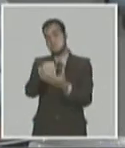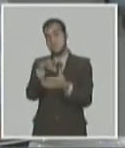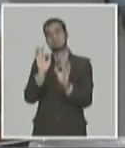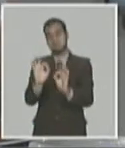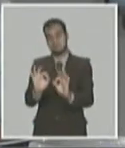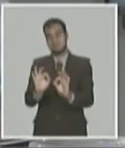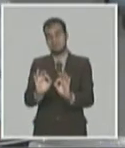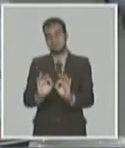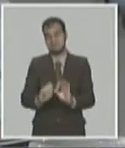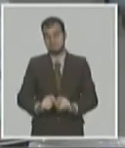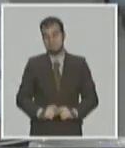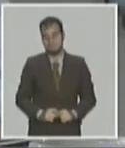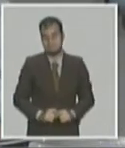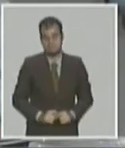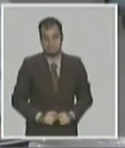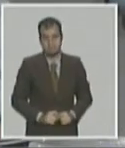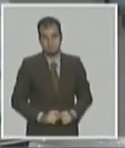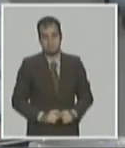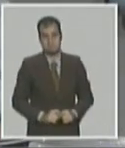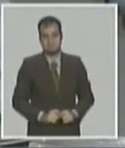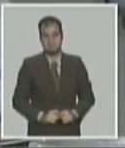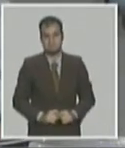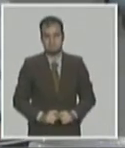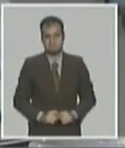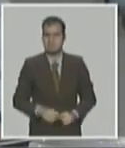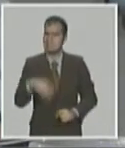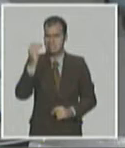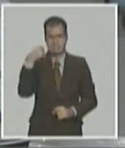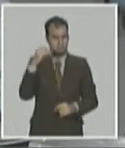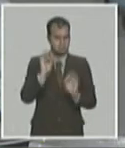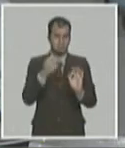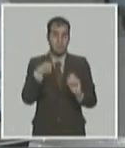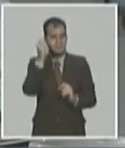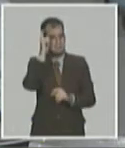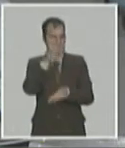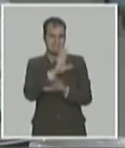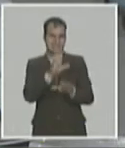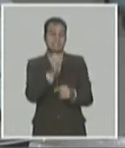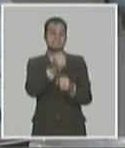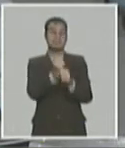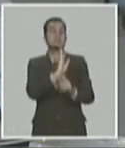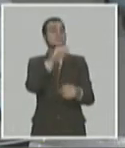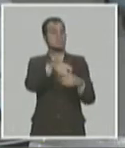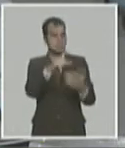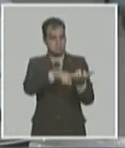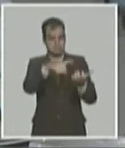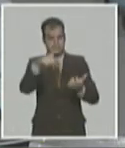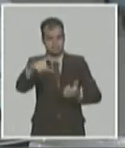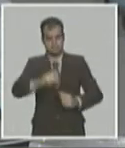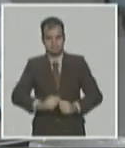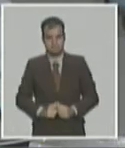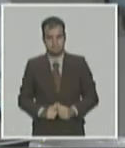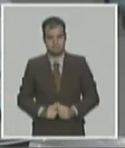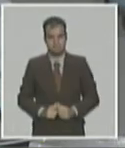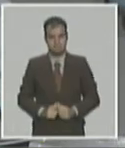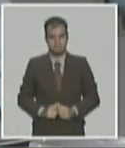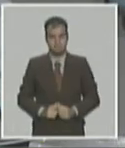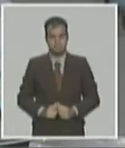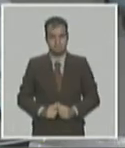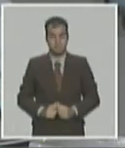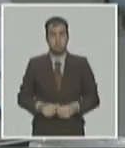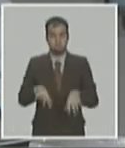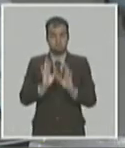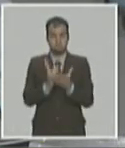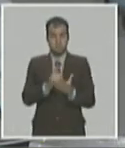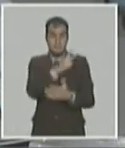pero siempre con las enseñanzas del partido. Yo creo que si algo me ayudó en el trabajo de ministro fueron las enseñanzas del